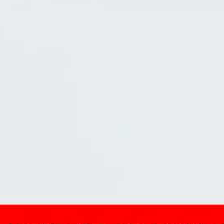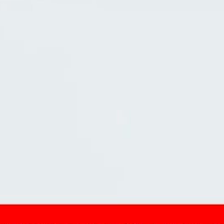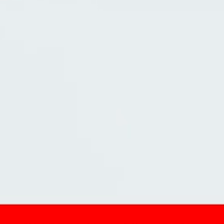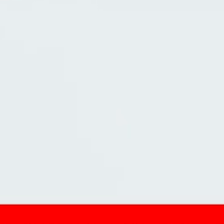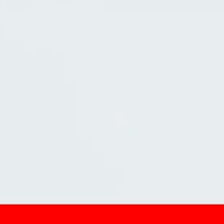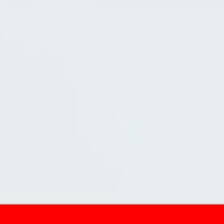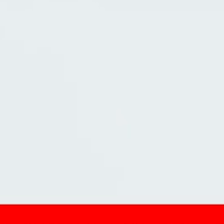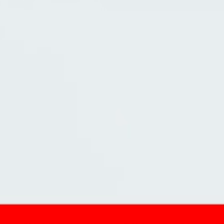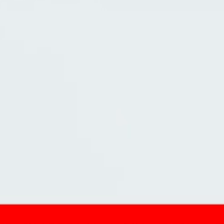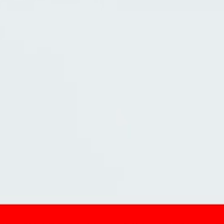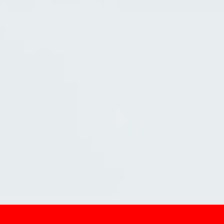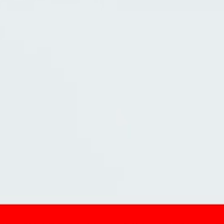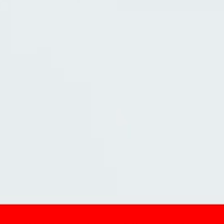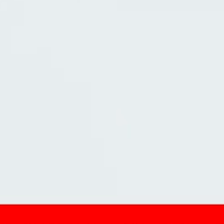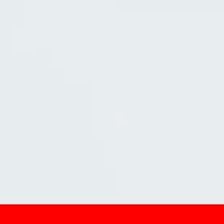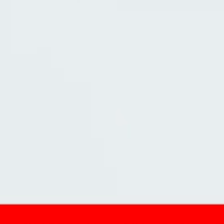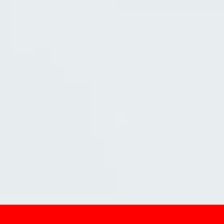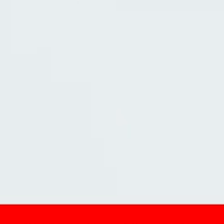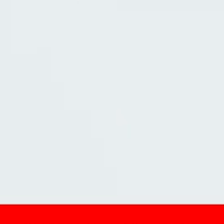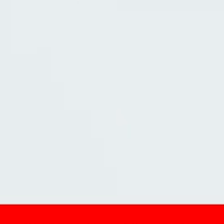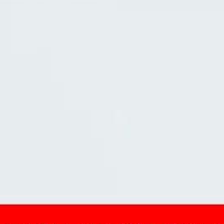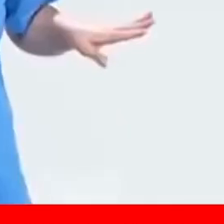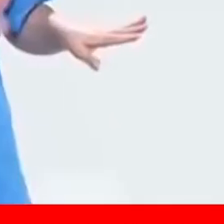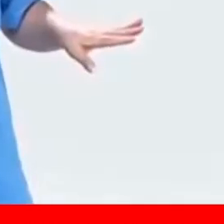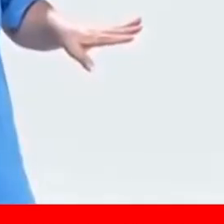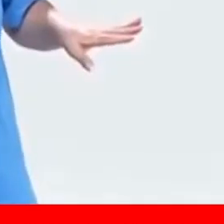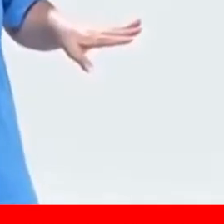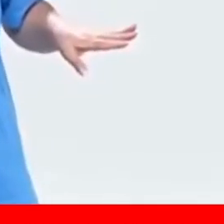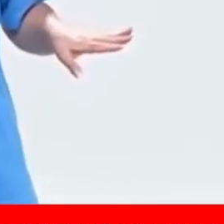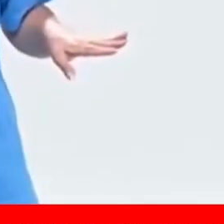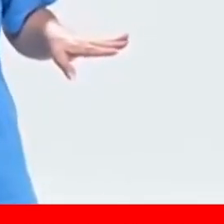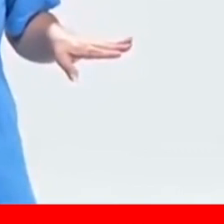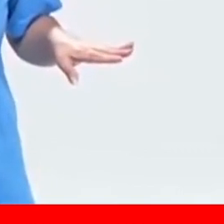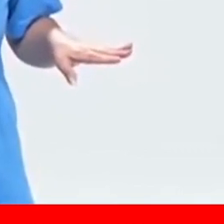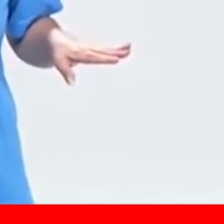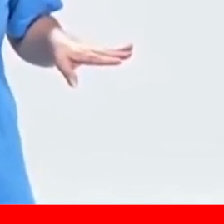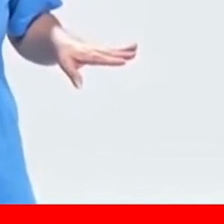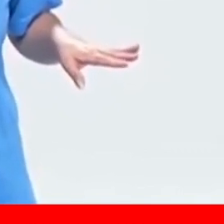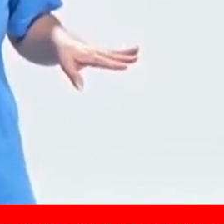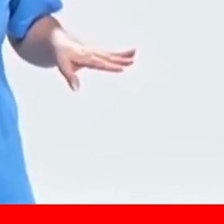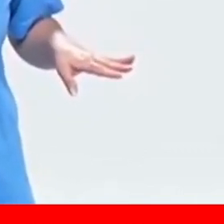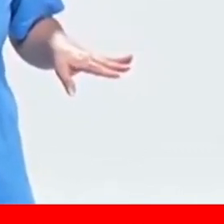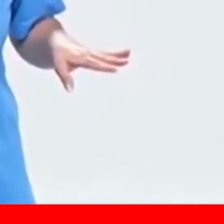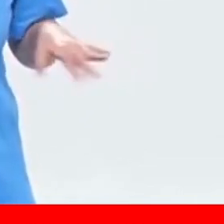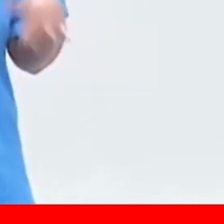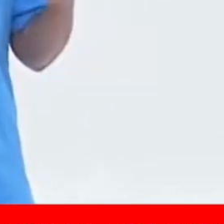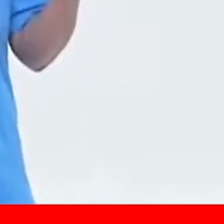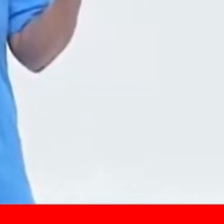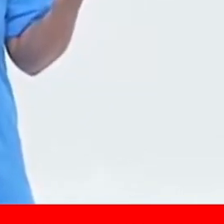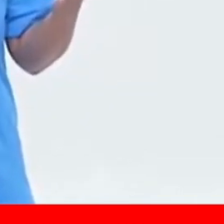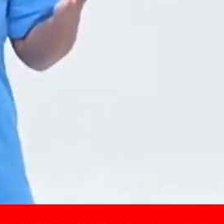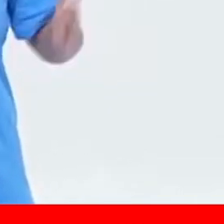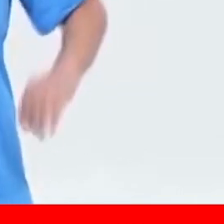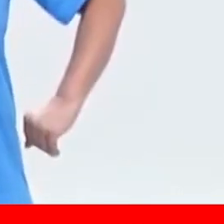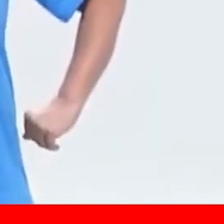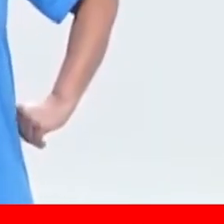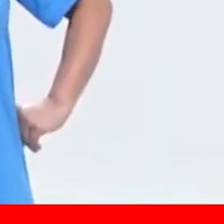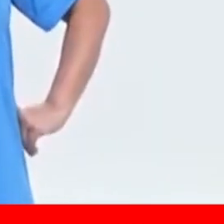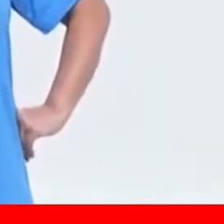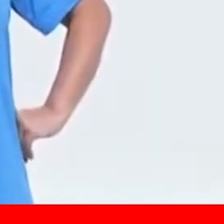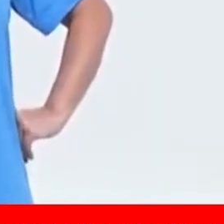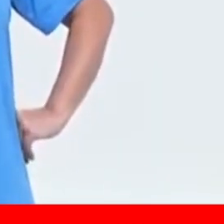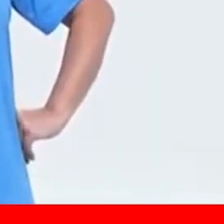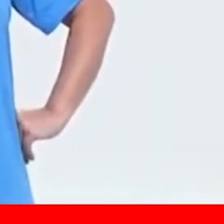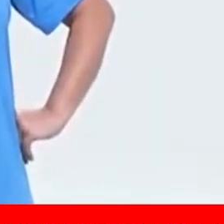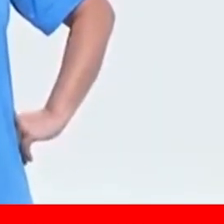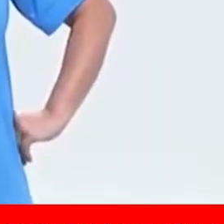las manitas con agua y con jabón. Lo desinfecta todo con lejía y con gel.